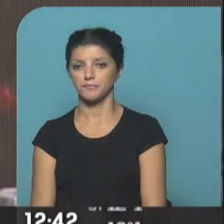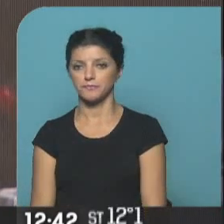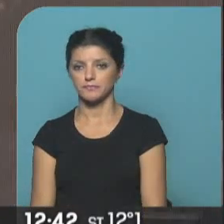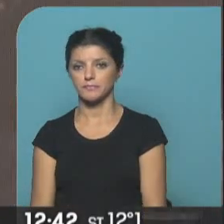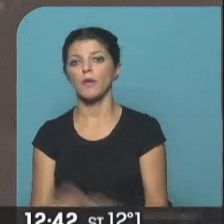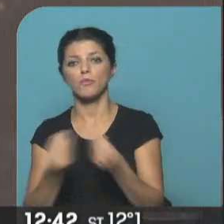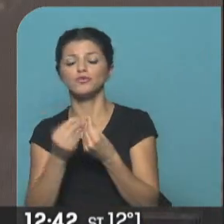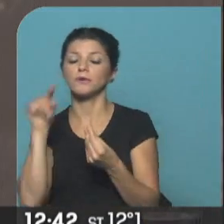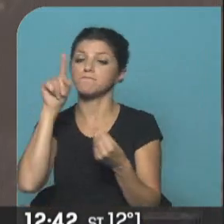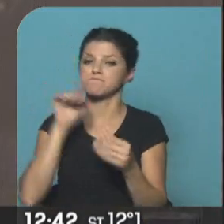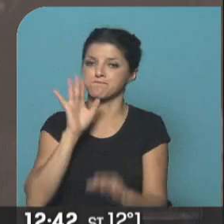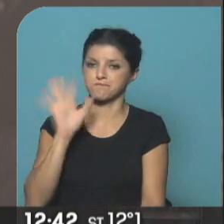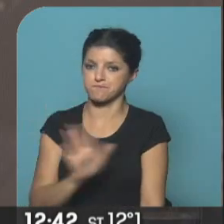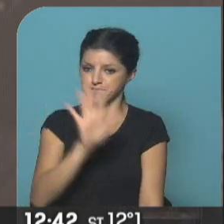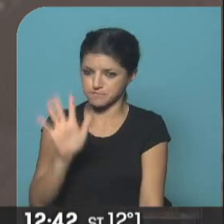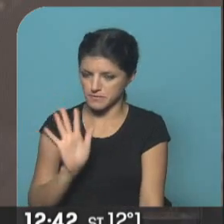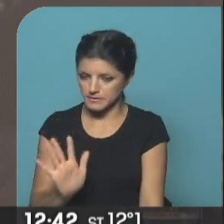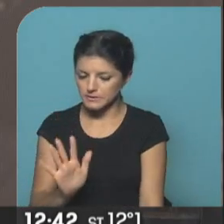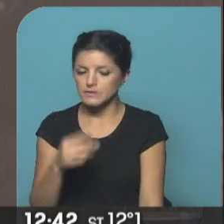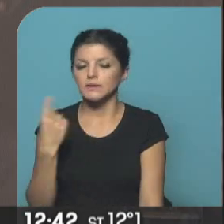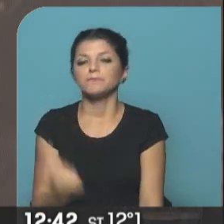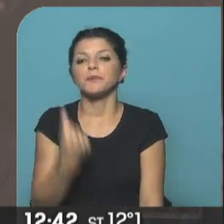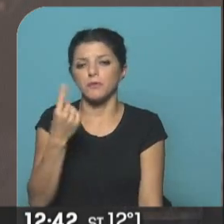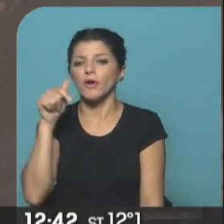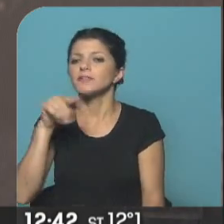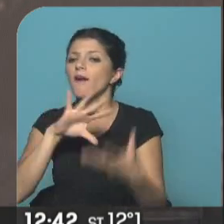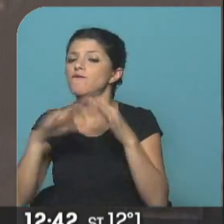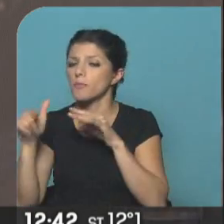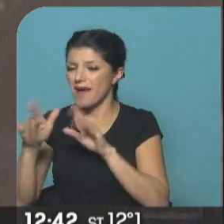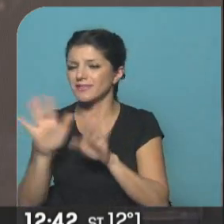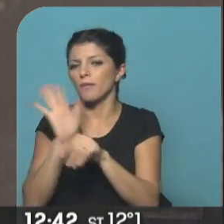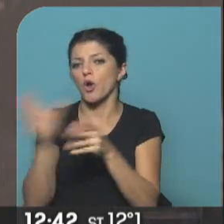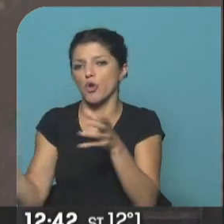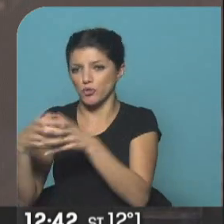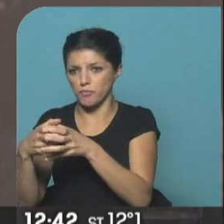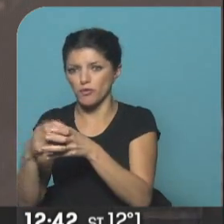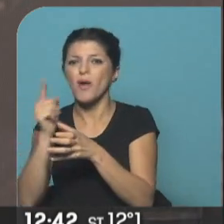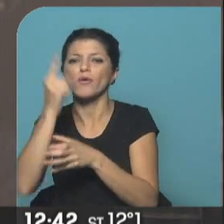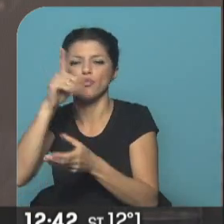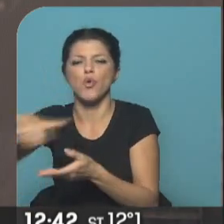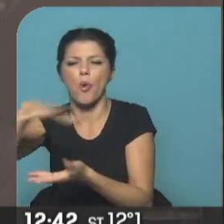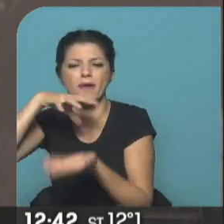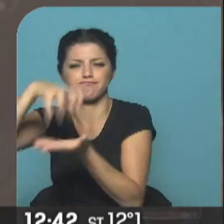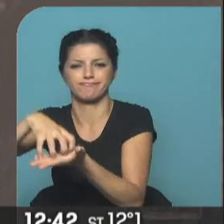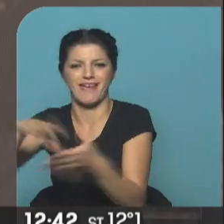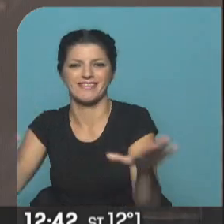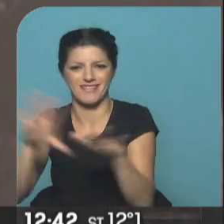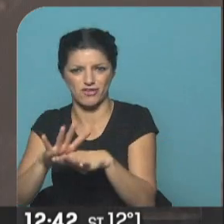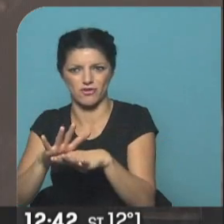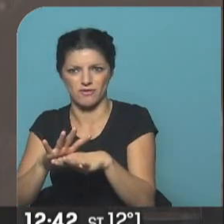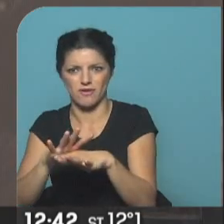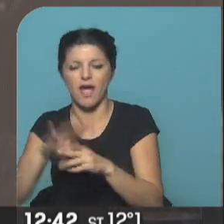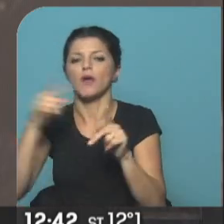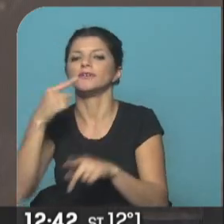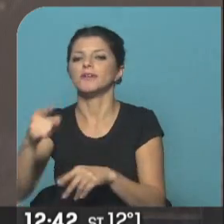quedan abiertos hacia futuro con esto. Primero, que este tipo de estructura funciona en forma descentralizada y con estos llamados ataques